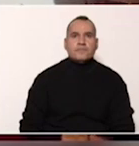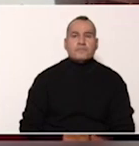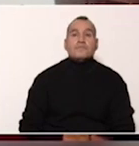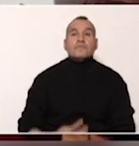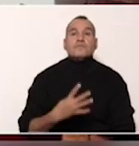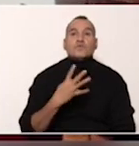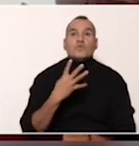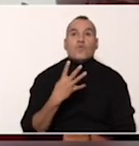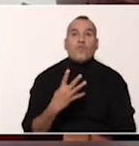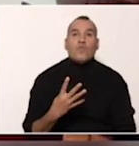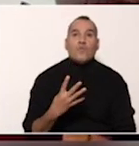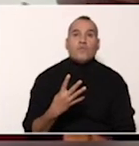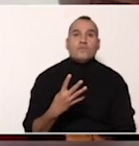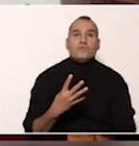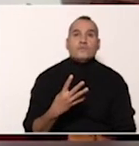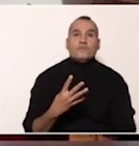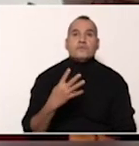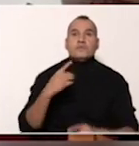4x